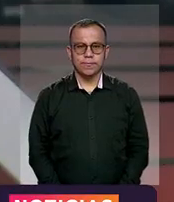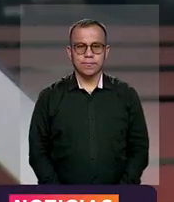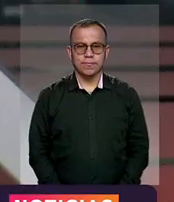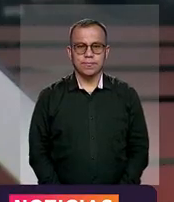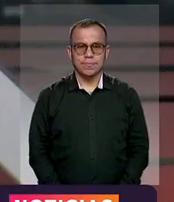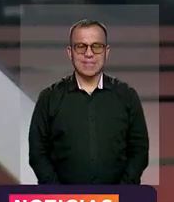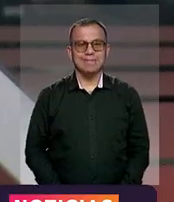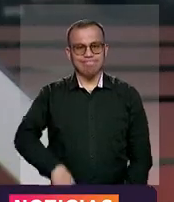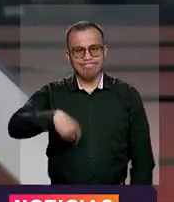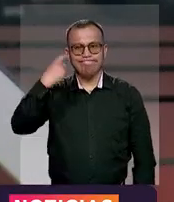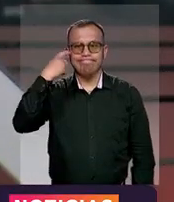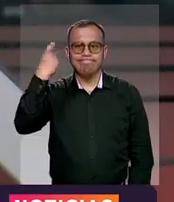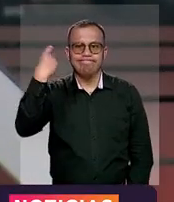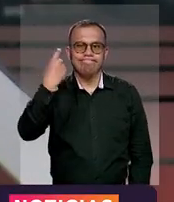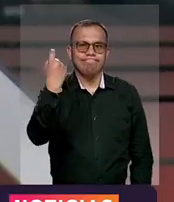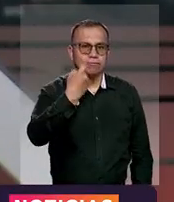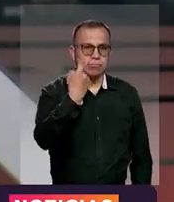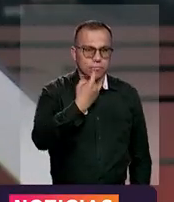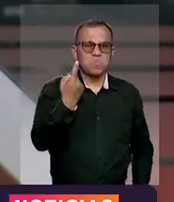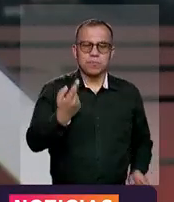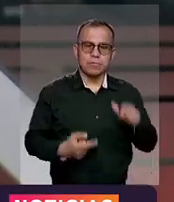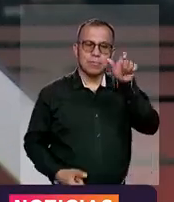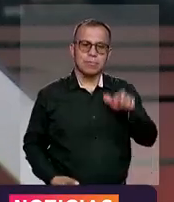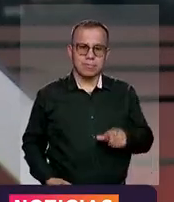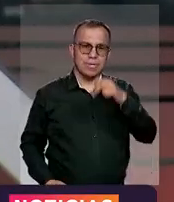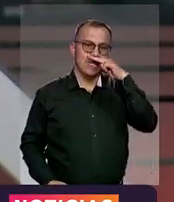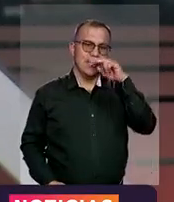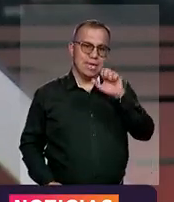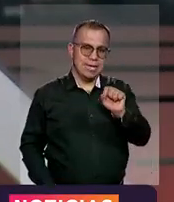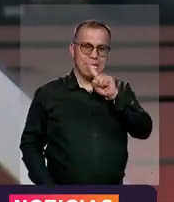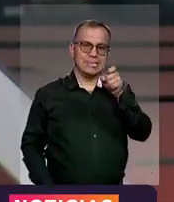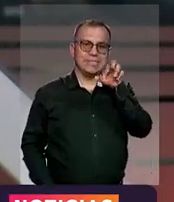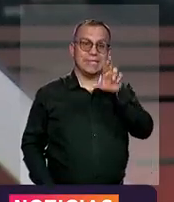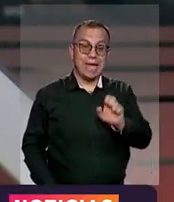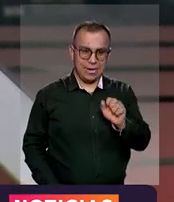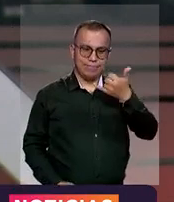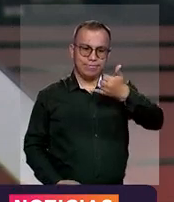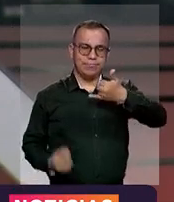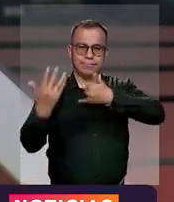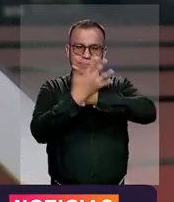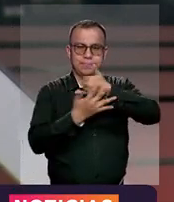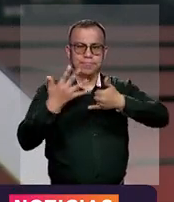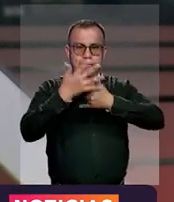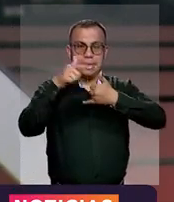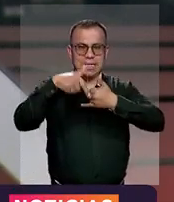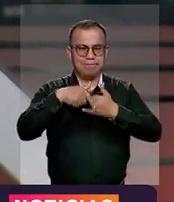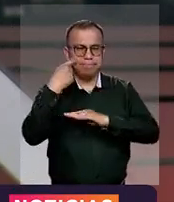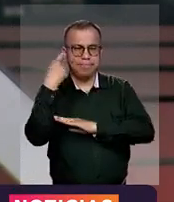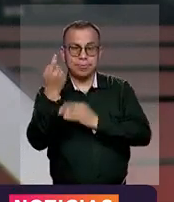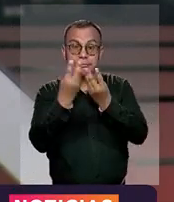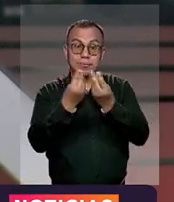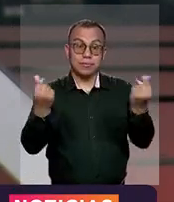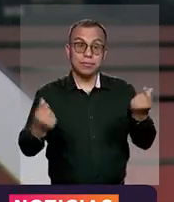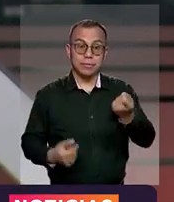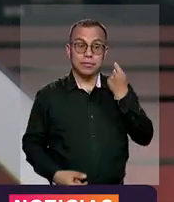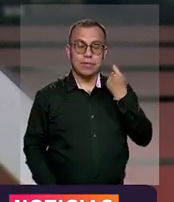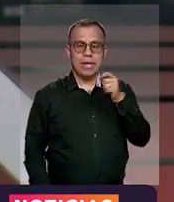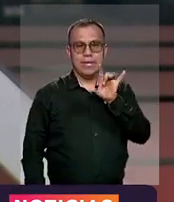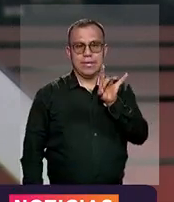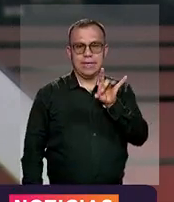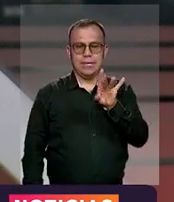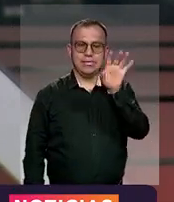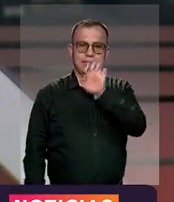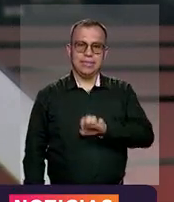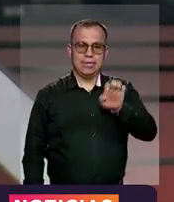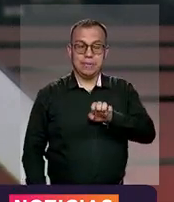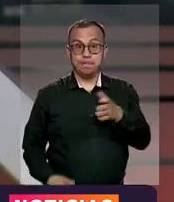y sigue la búsqueda de Sara Sofía Galván en todo el país. La menor de 2 años desapareció el pasado 15 de